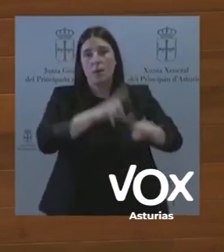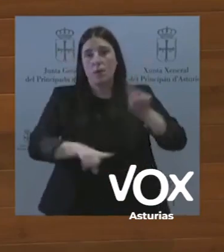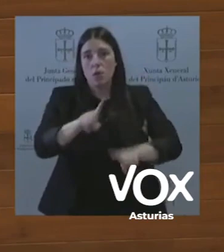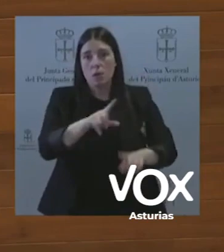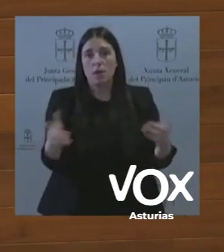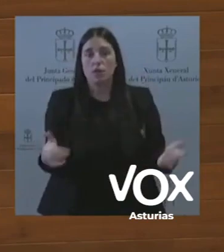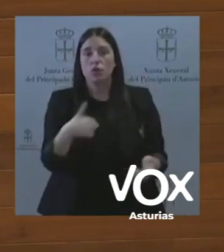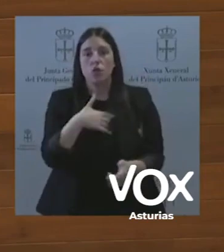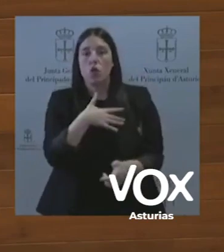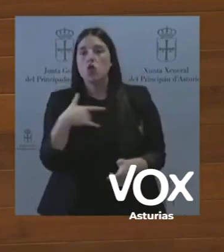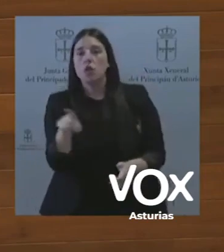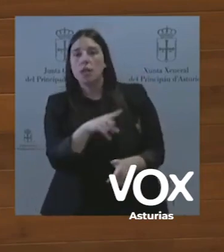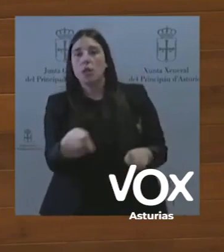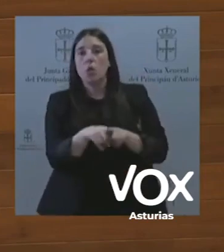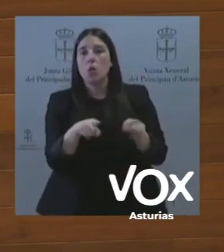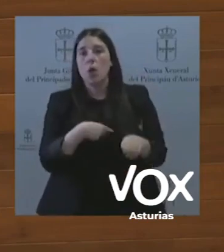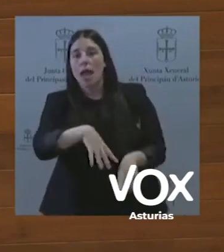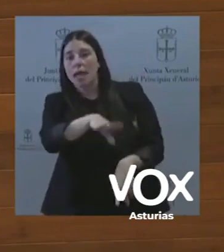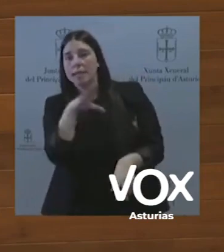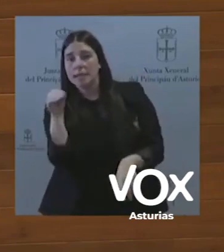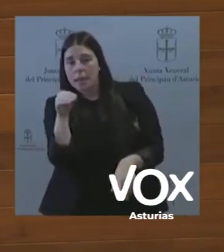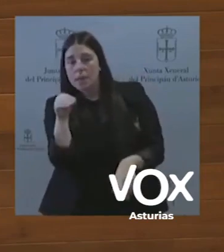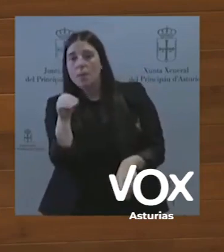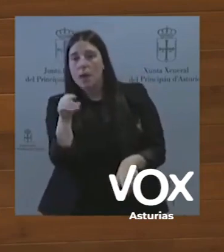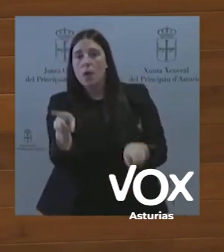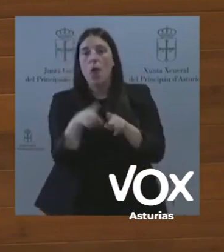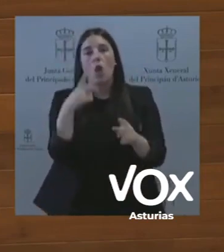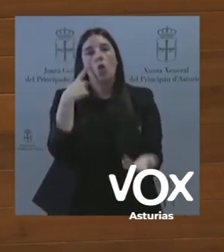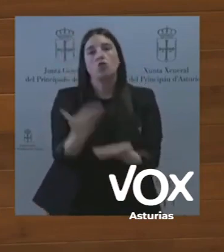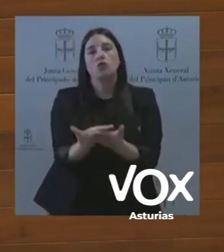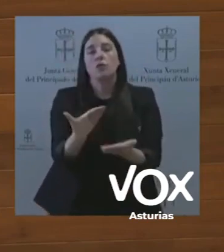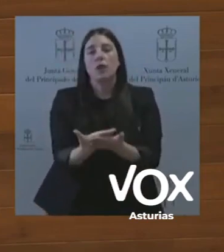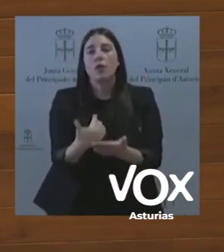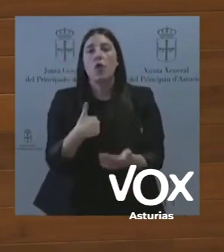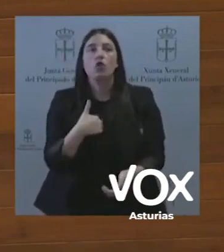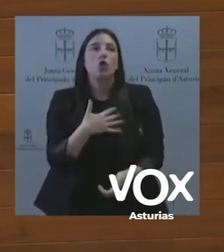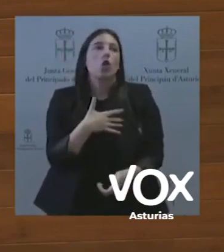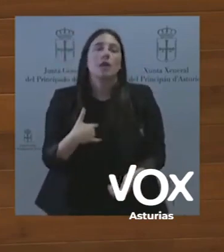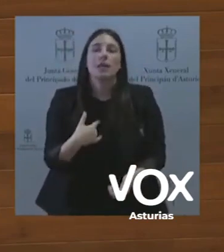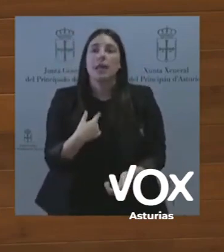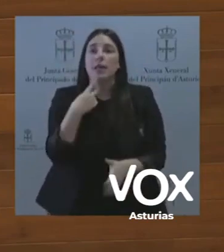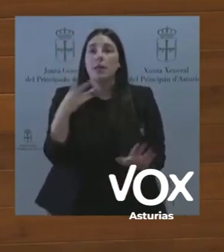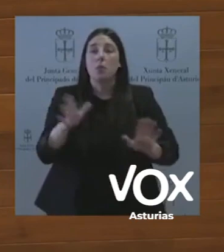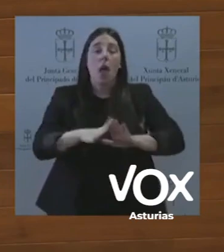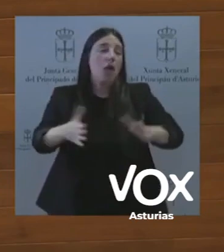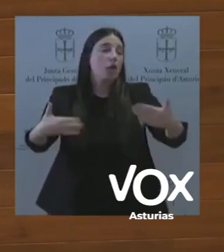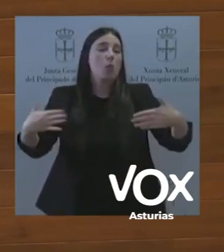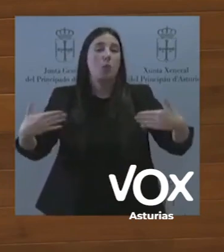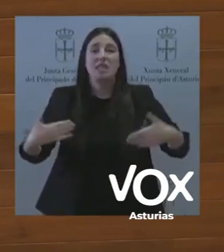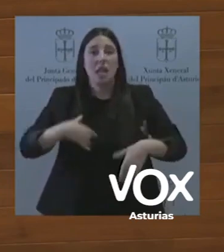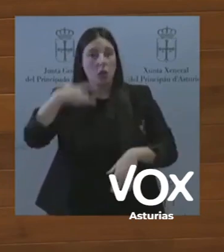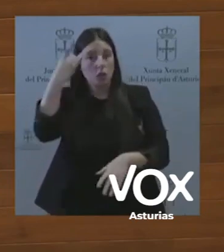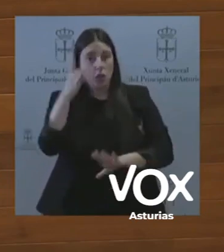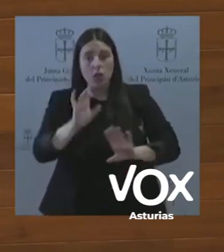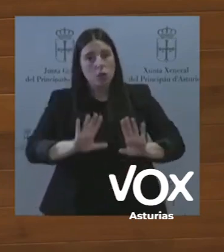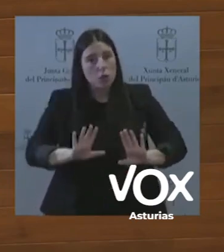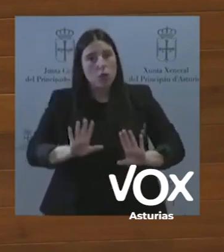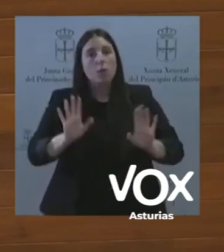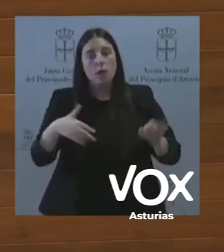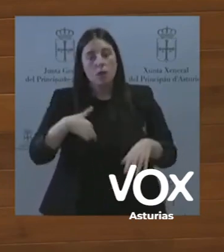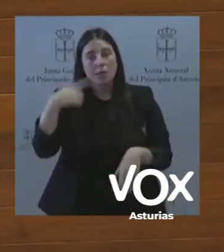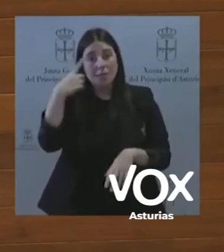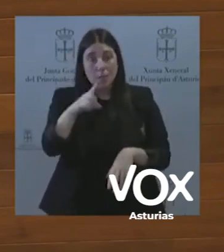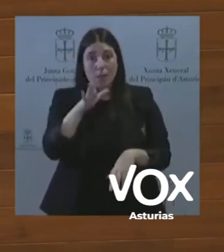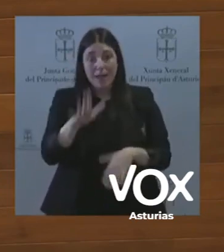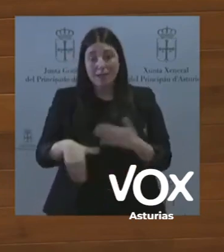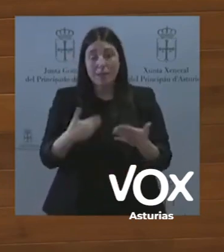que le digo como justificación o que pretenda con ello quitar relevancia al suceso, pero sepa que, como le decía, vamos a buscar las medidas oportunas para que